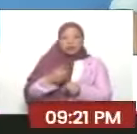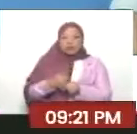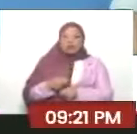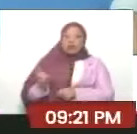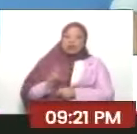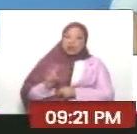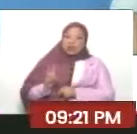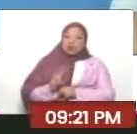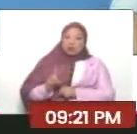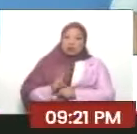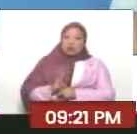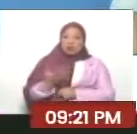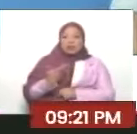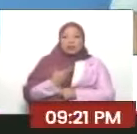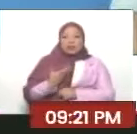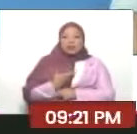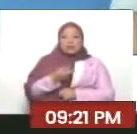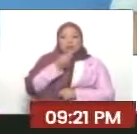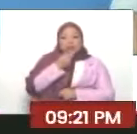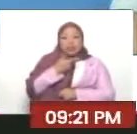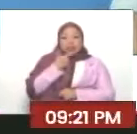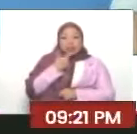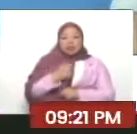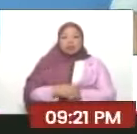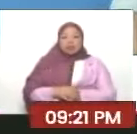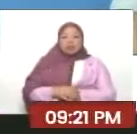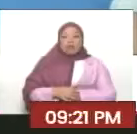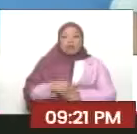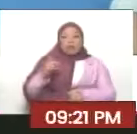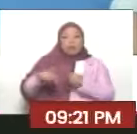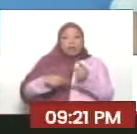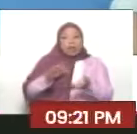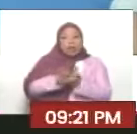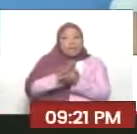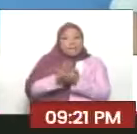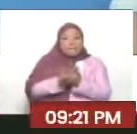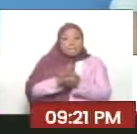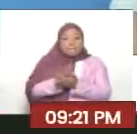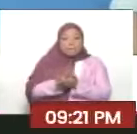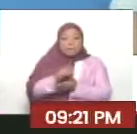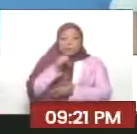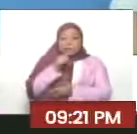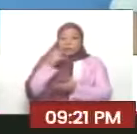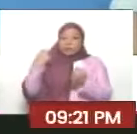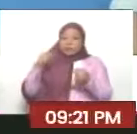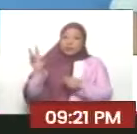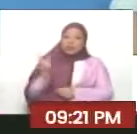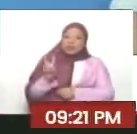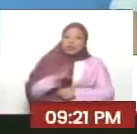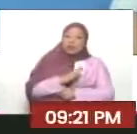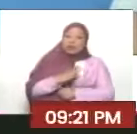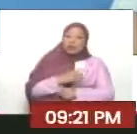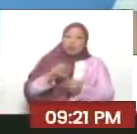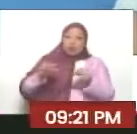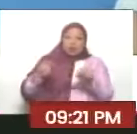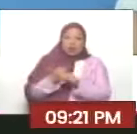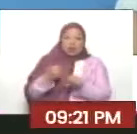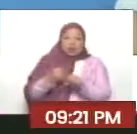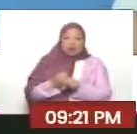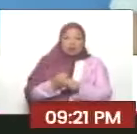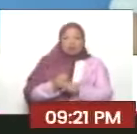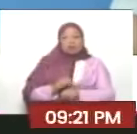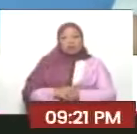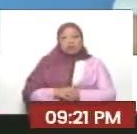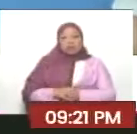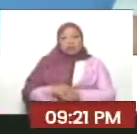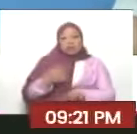ser venezolanos. Usted recientemente en TikTok también publicaba lo de las arepas, ¿no? Las arepas son venezolanas, como el tequeño, como el